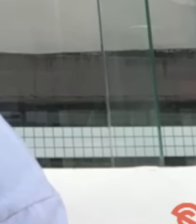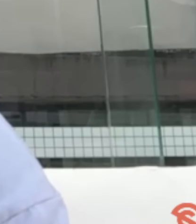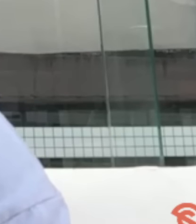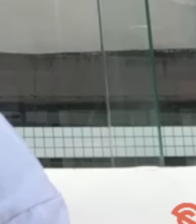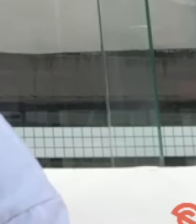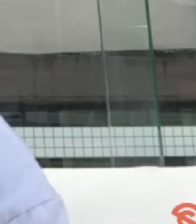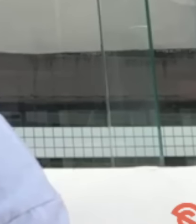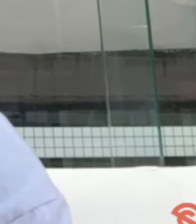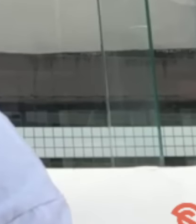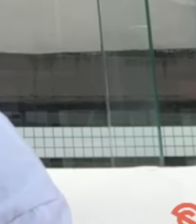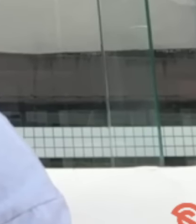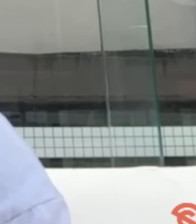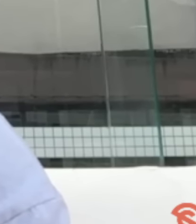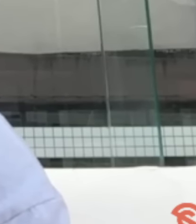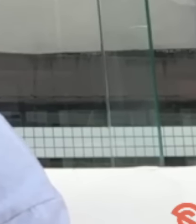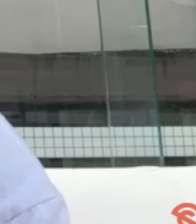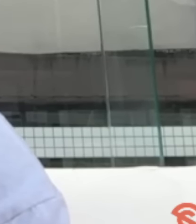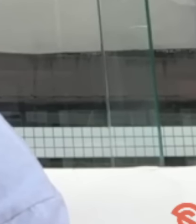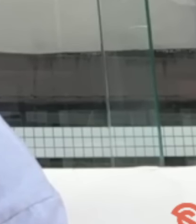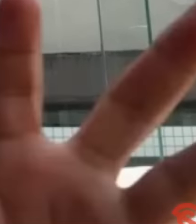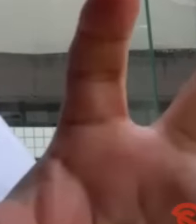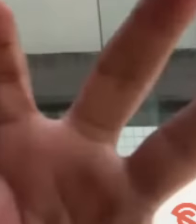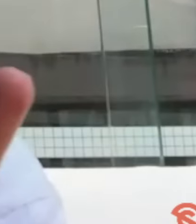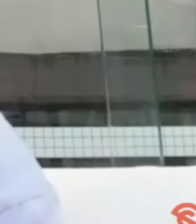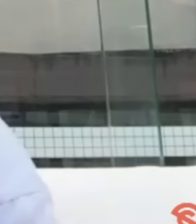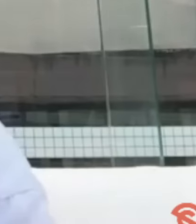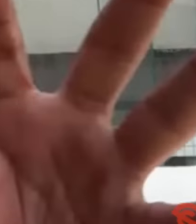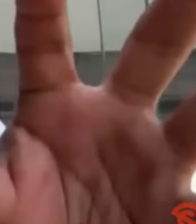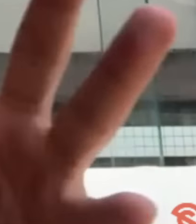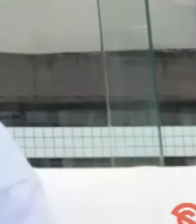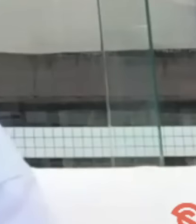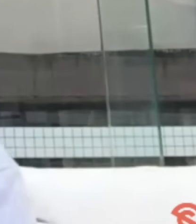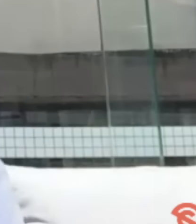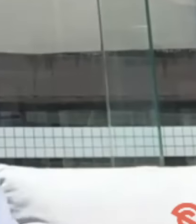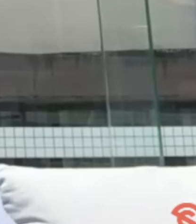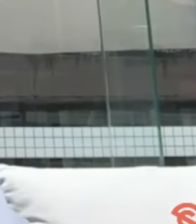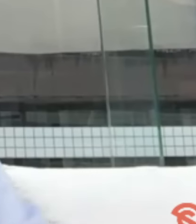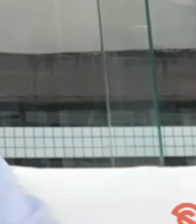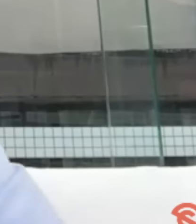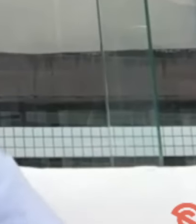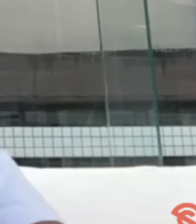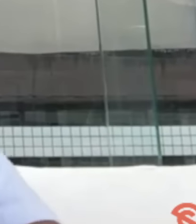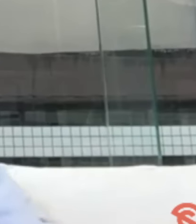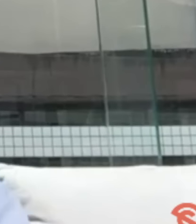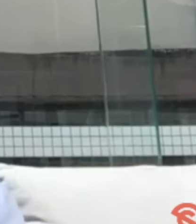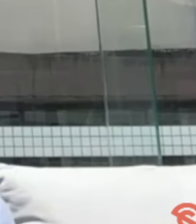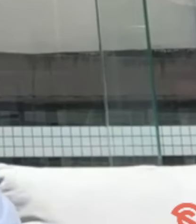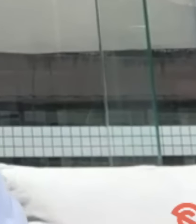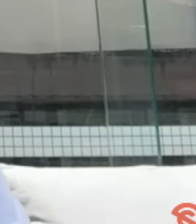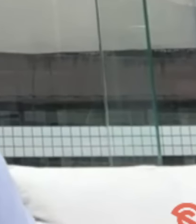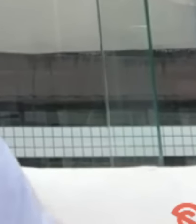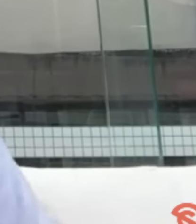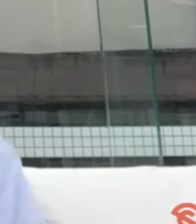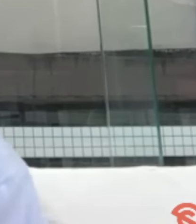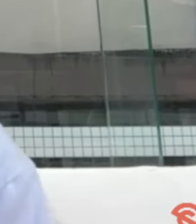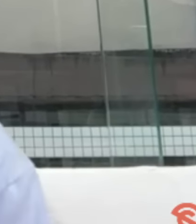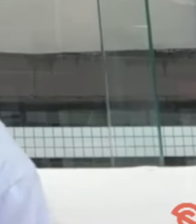del encuentro, algunos de ellos me mandaron el segmento, la cobertura de Loret de Mola, Carlos Loret de